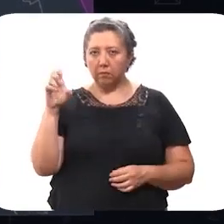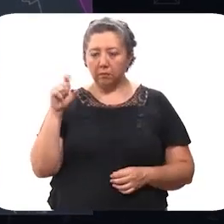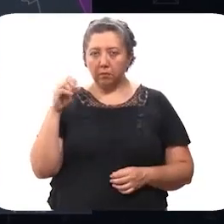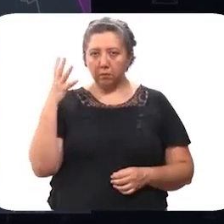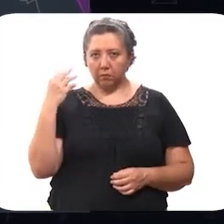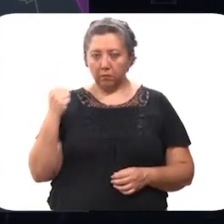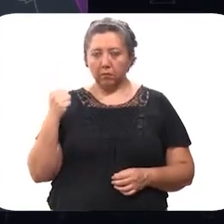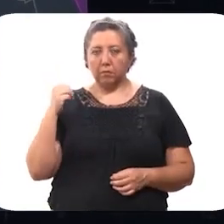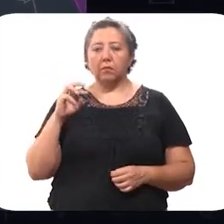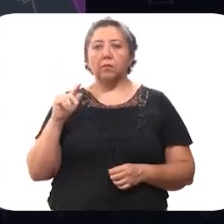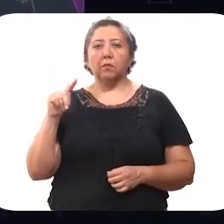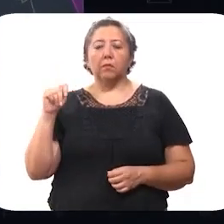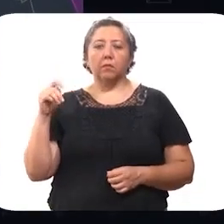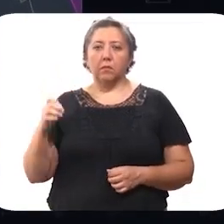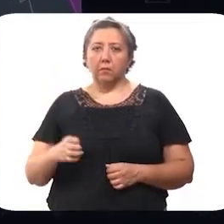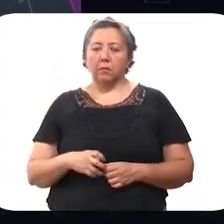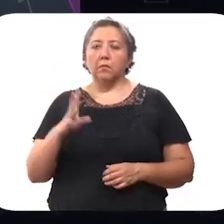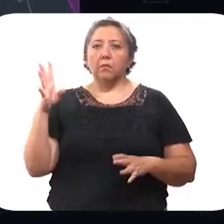11.429 en la zona oriente,